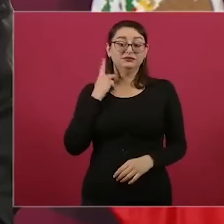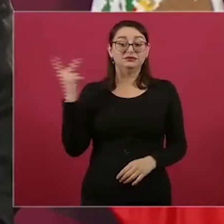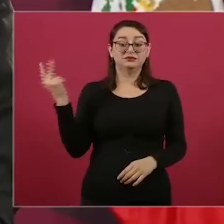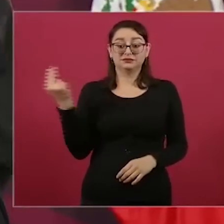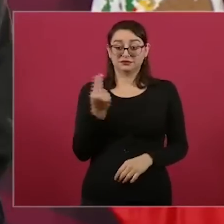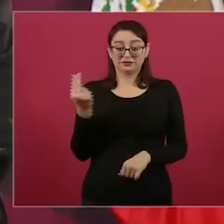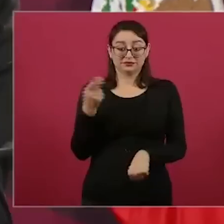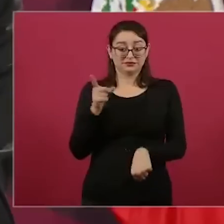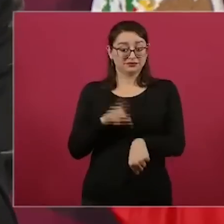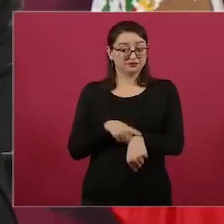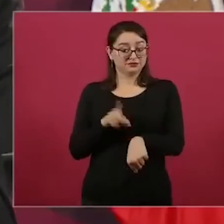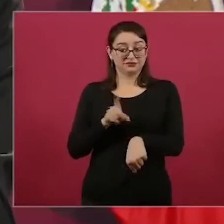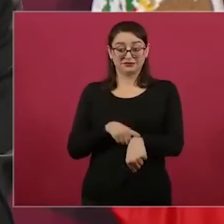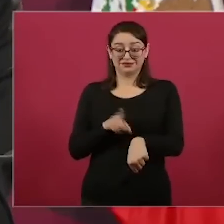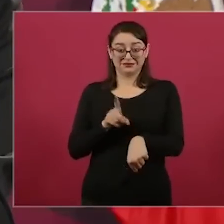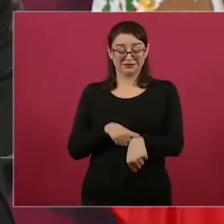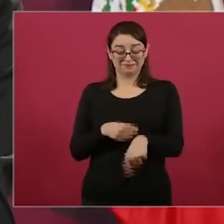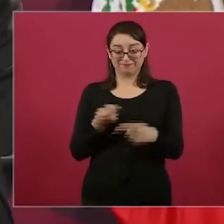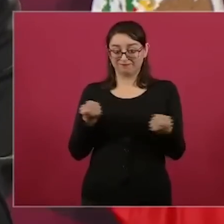Entonces,